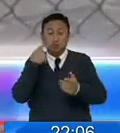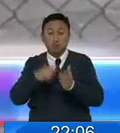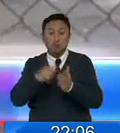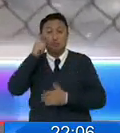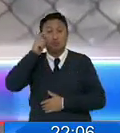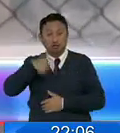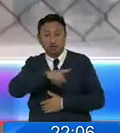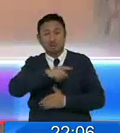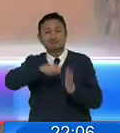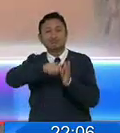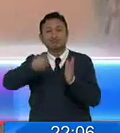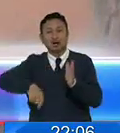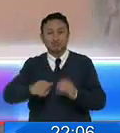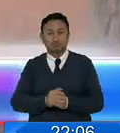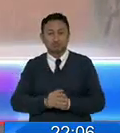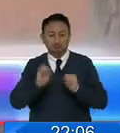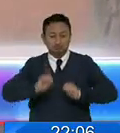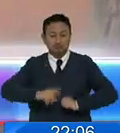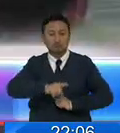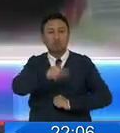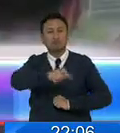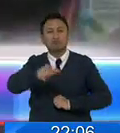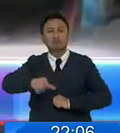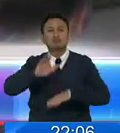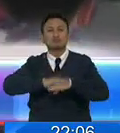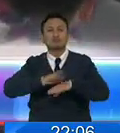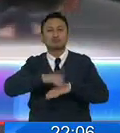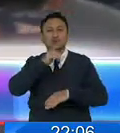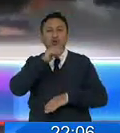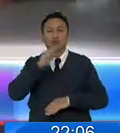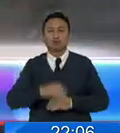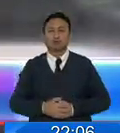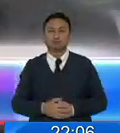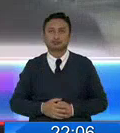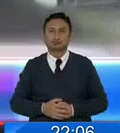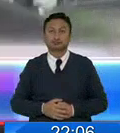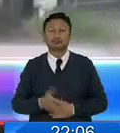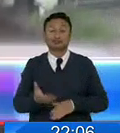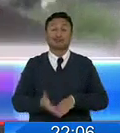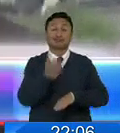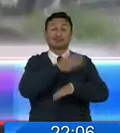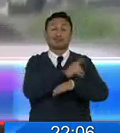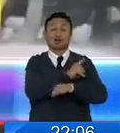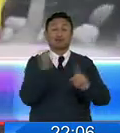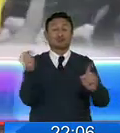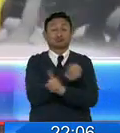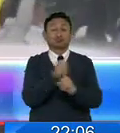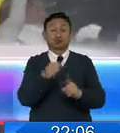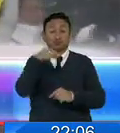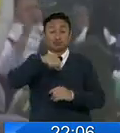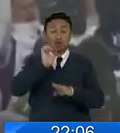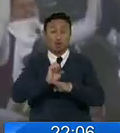Fiscalía o Contraloría, para determinar las respectivas responsabilidades en la ola de violencia que hizo